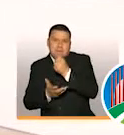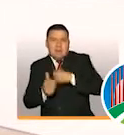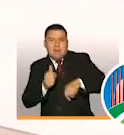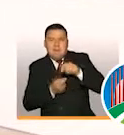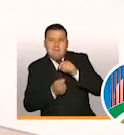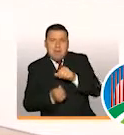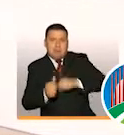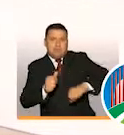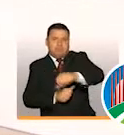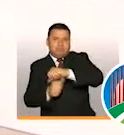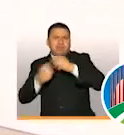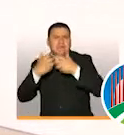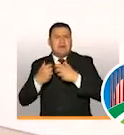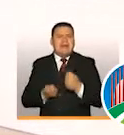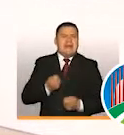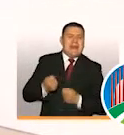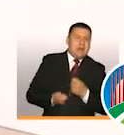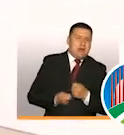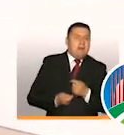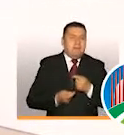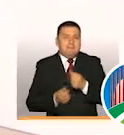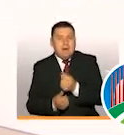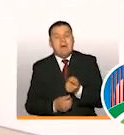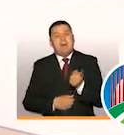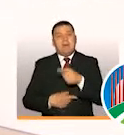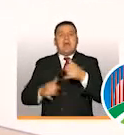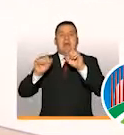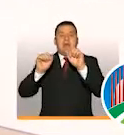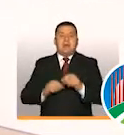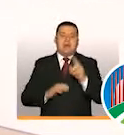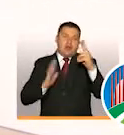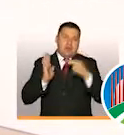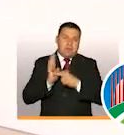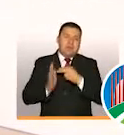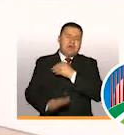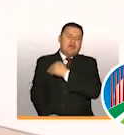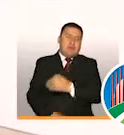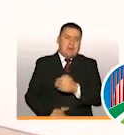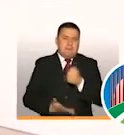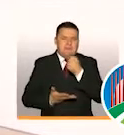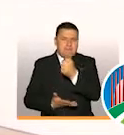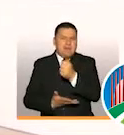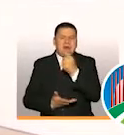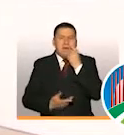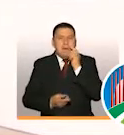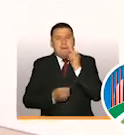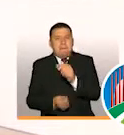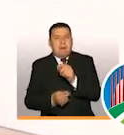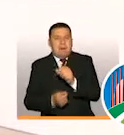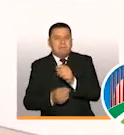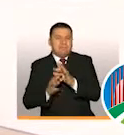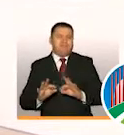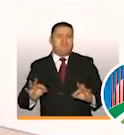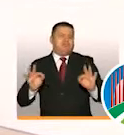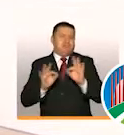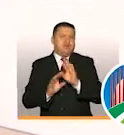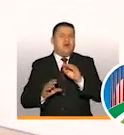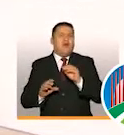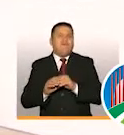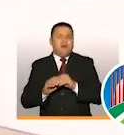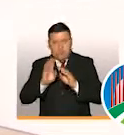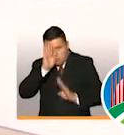reactivación económica de pequeños negocios y también aprobamos 2 mil millones de pesos para financiar el importante fondo